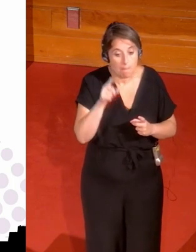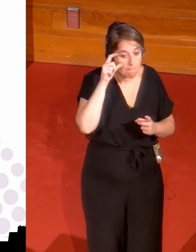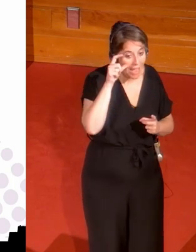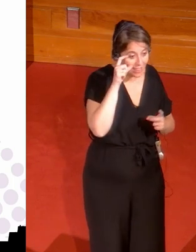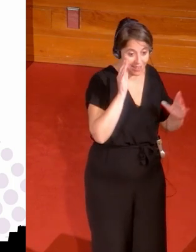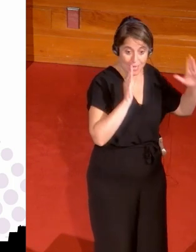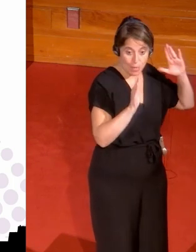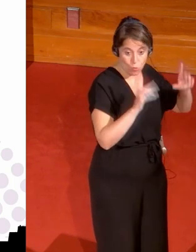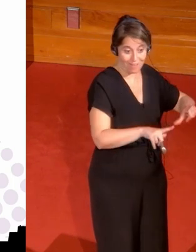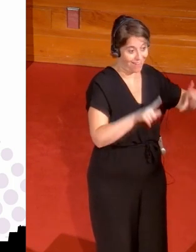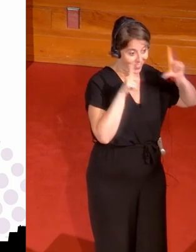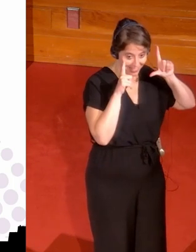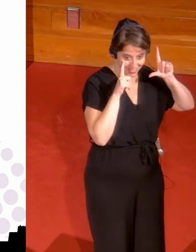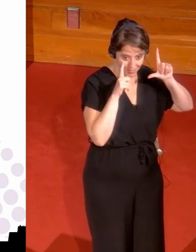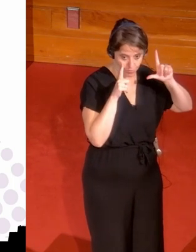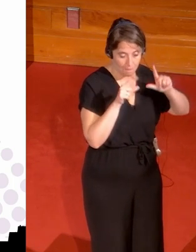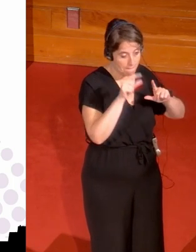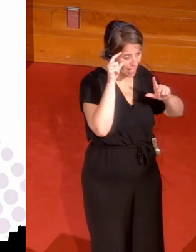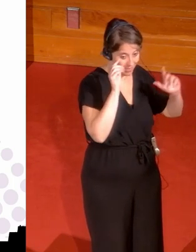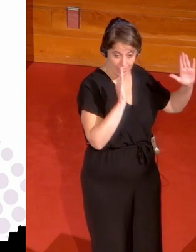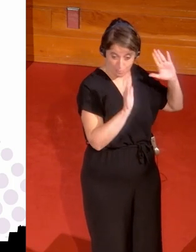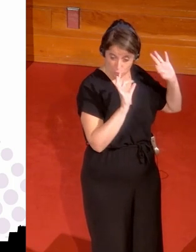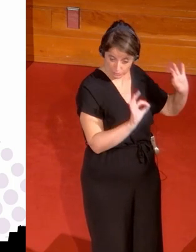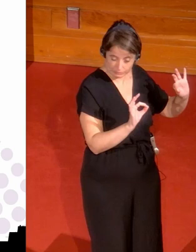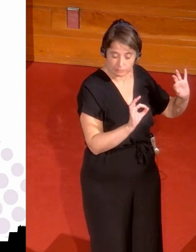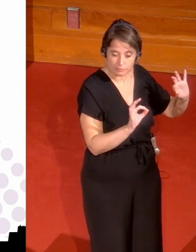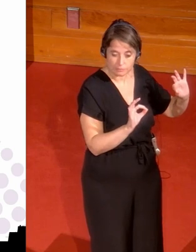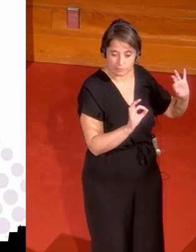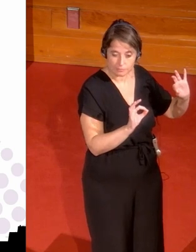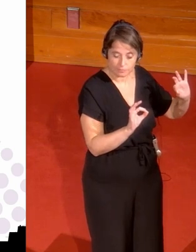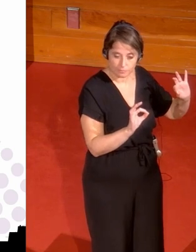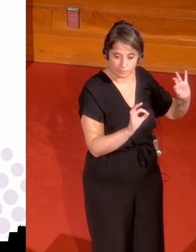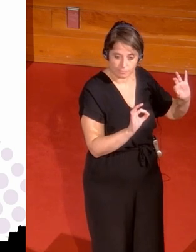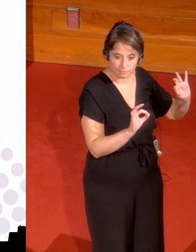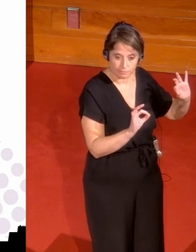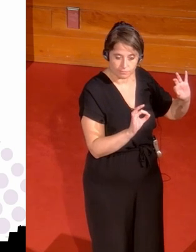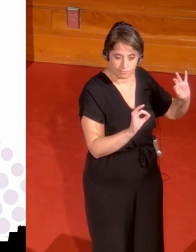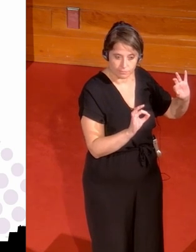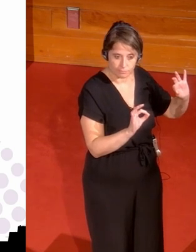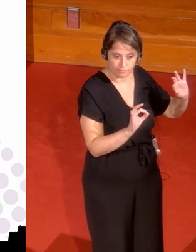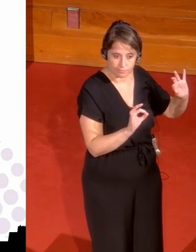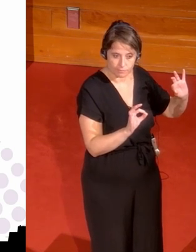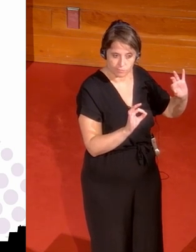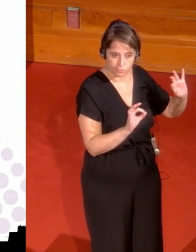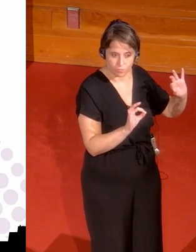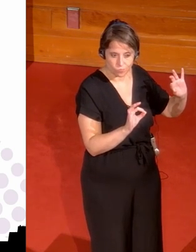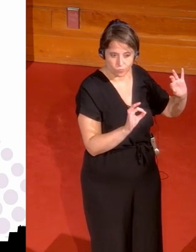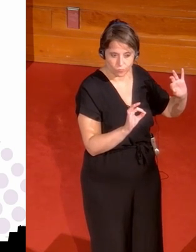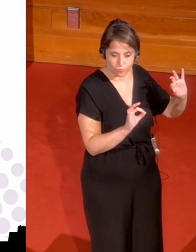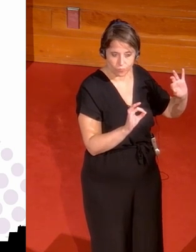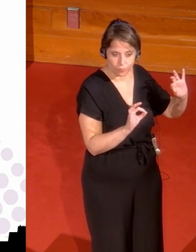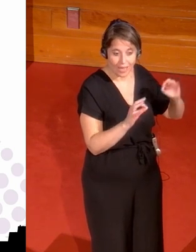el candidato mientras biden era el candidato se temía de entrada los